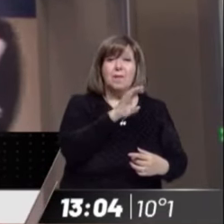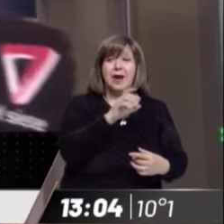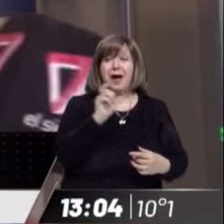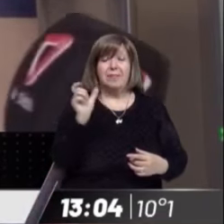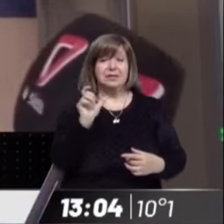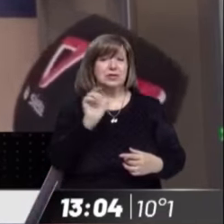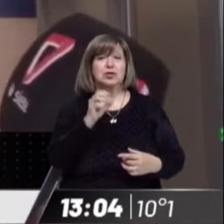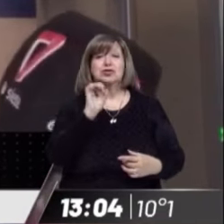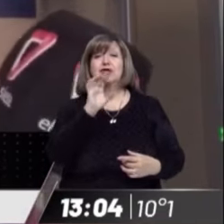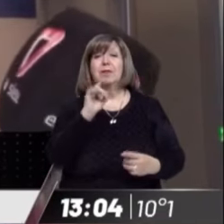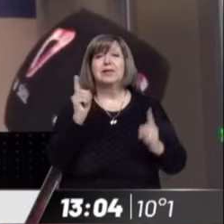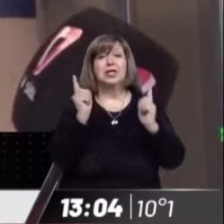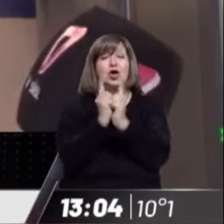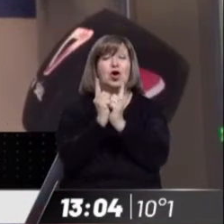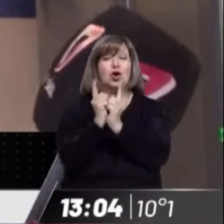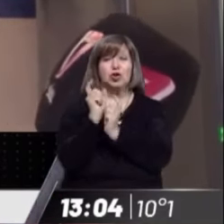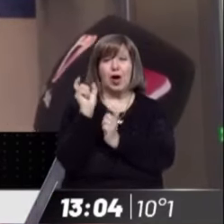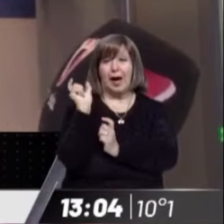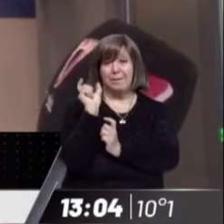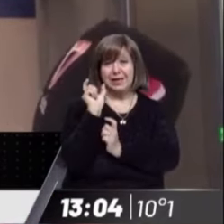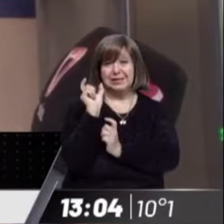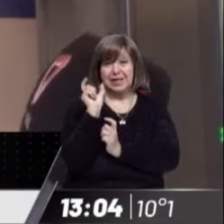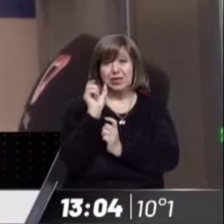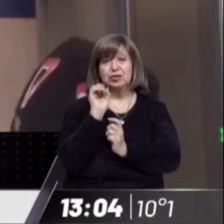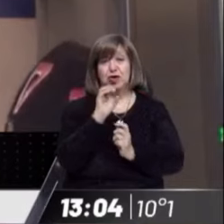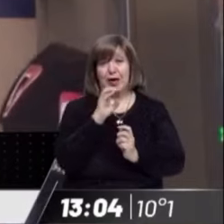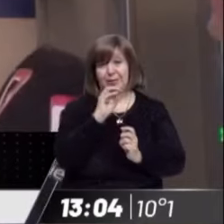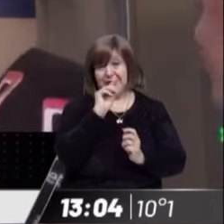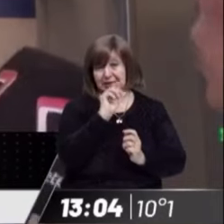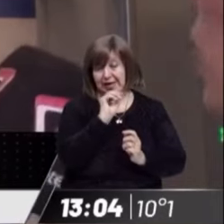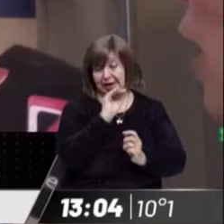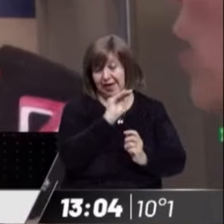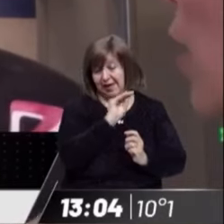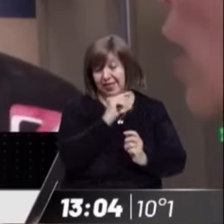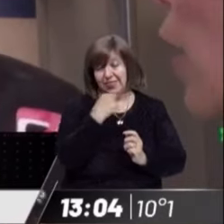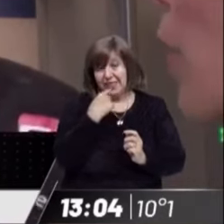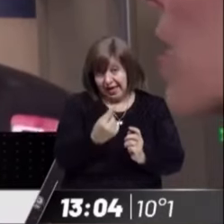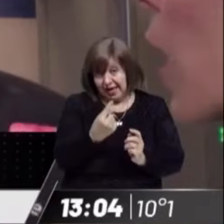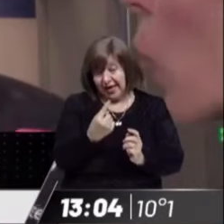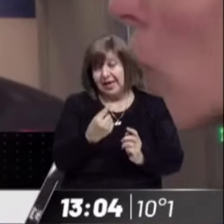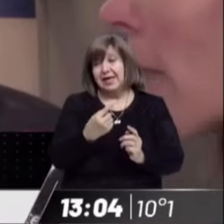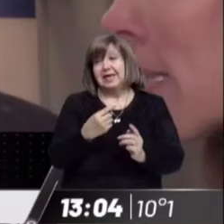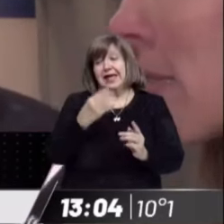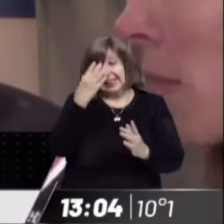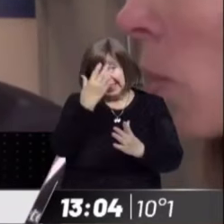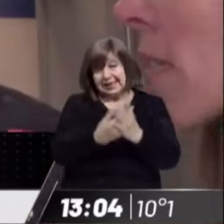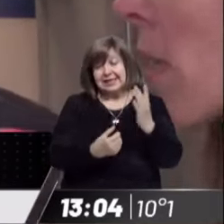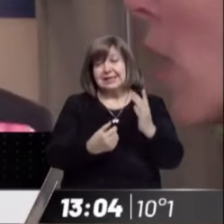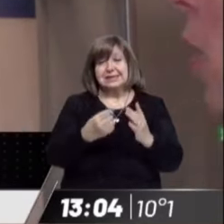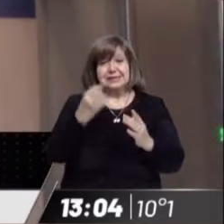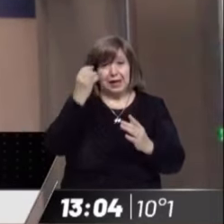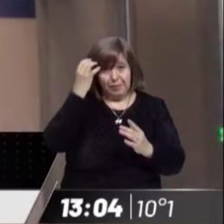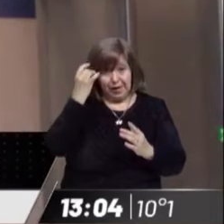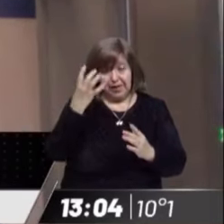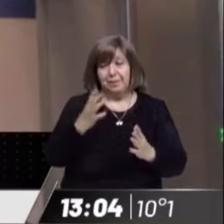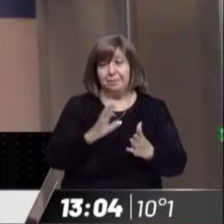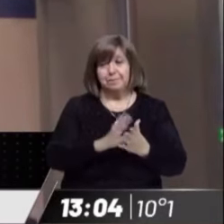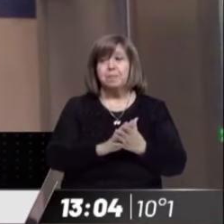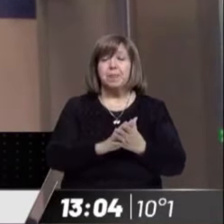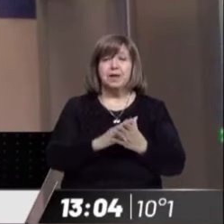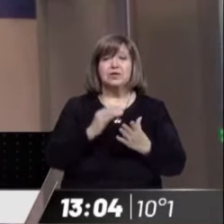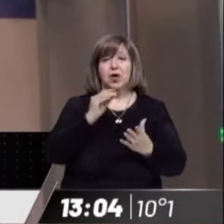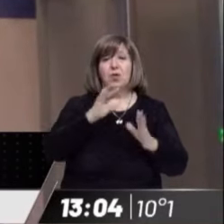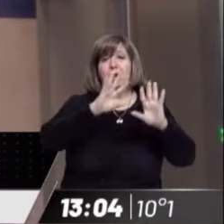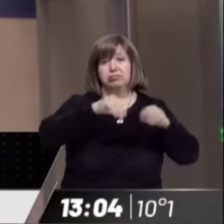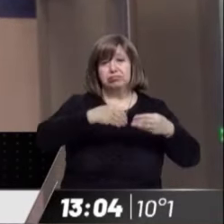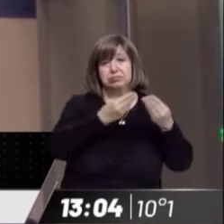apellido. Cortito, me piden cerrar. A ver, si el martes no se presenta la denunciante, ¿qué cree que va a pasar? ¿Cuánto más se puede extender esto?